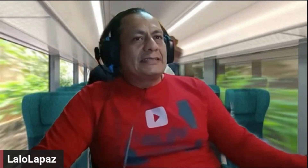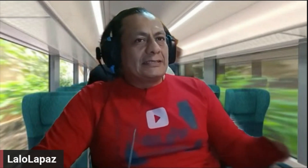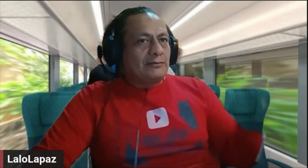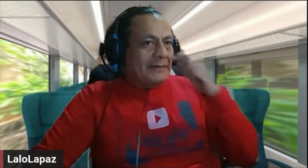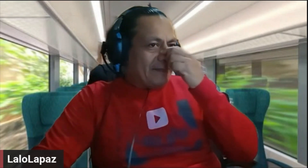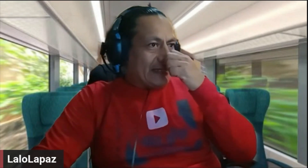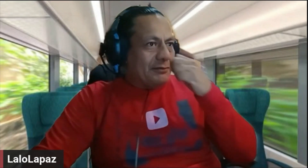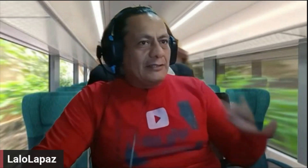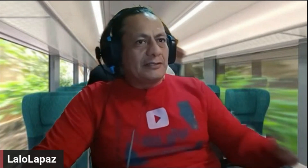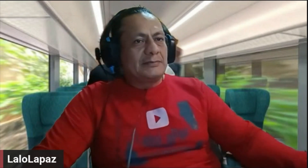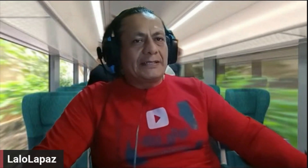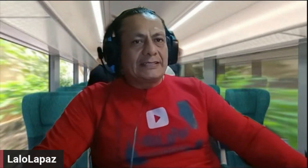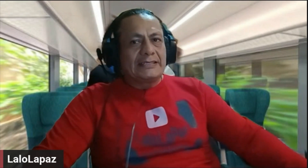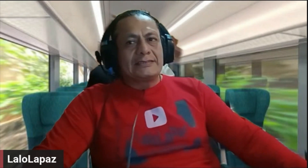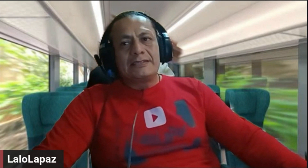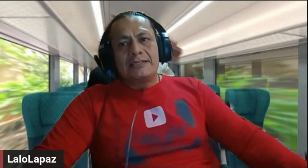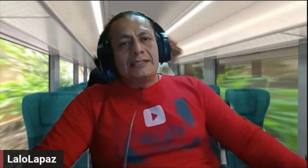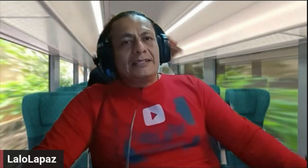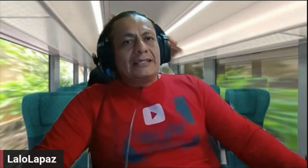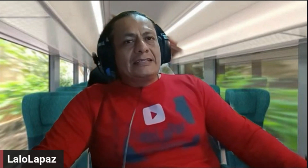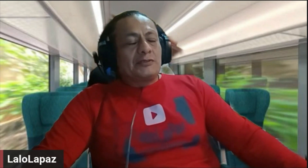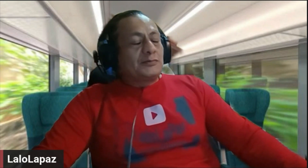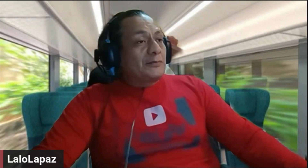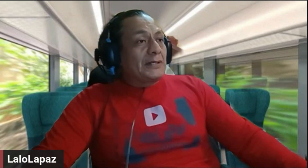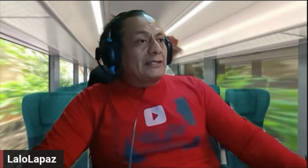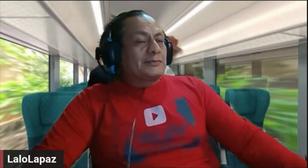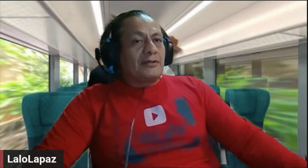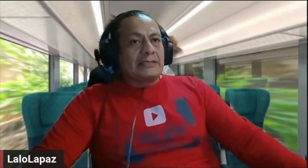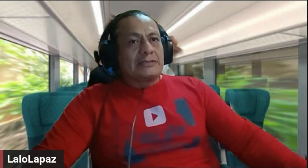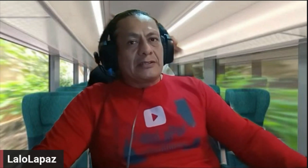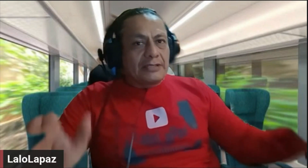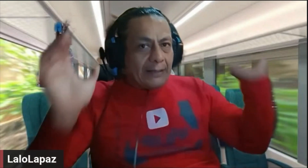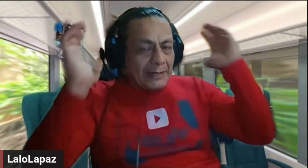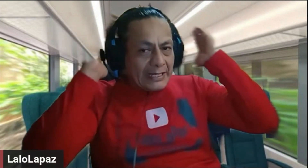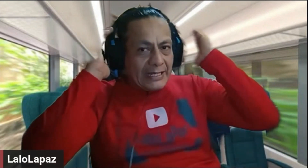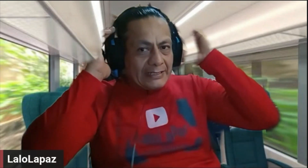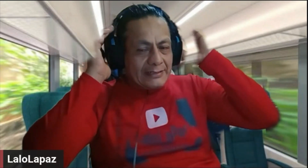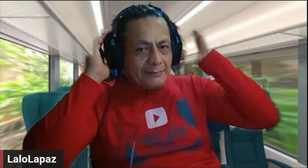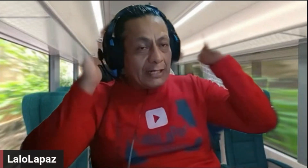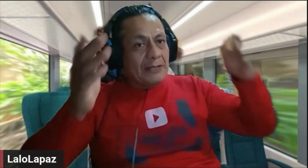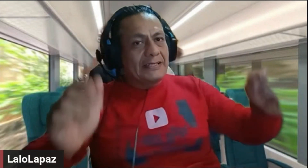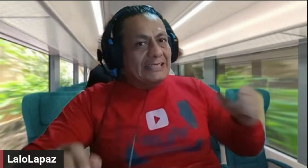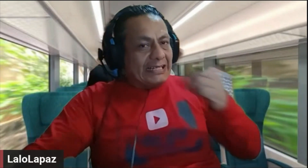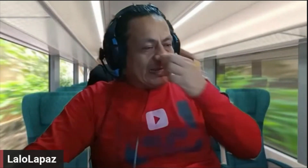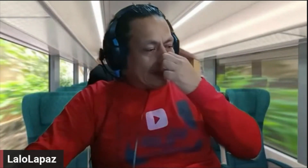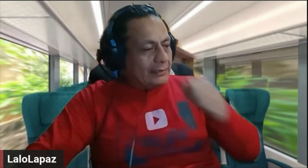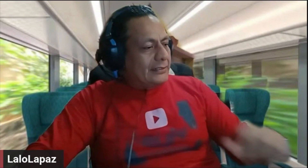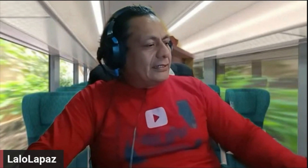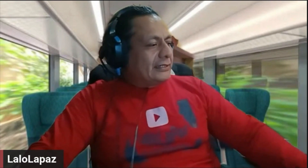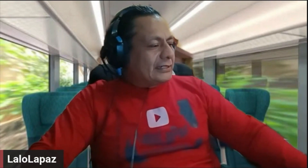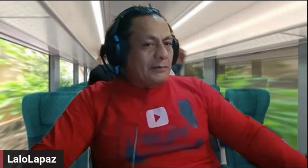Viernes 19 de mayo del 2023. Estamos muy sorprendidos por lo que sucedió hoy en la mañanera. Bueno, más bien desde